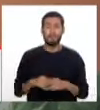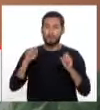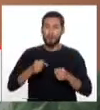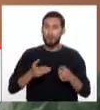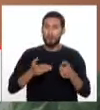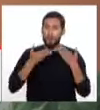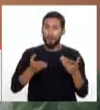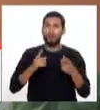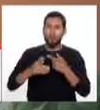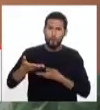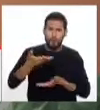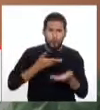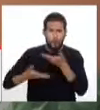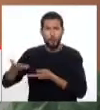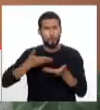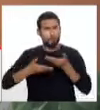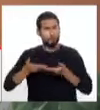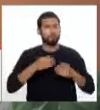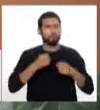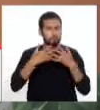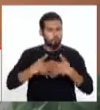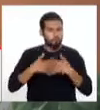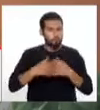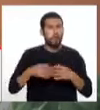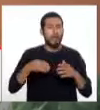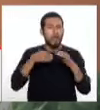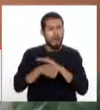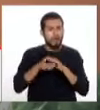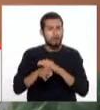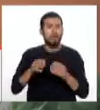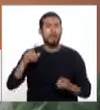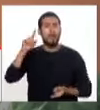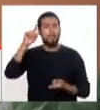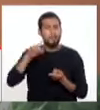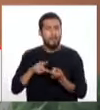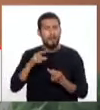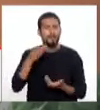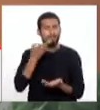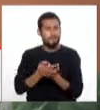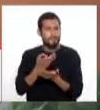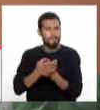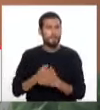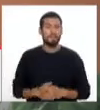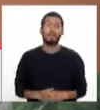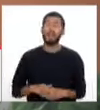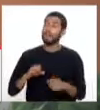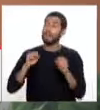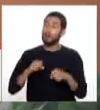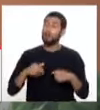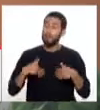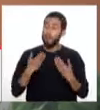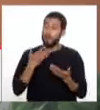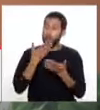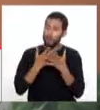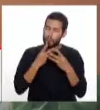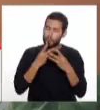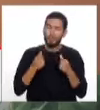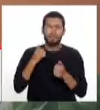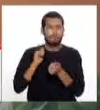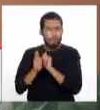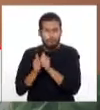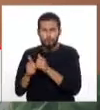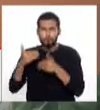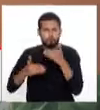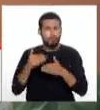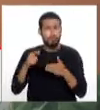impulso productivo y comercial, acceso y alivio financiero, así como el fortalecimiento competitivo